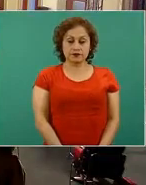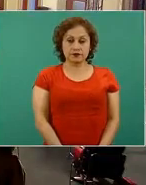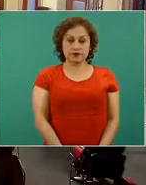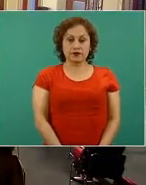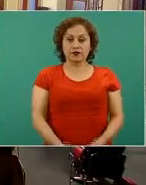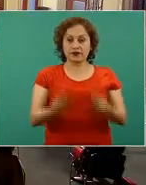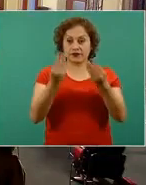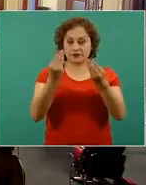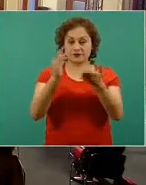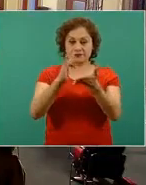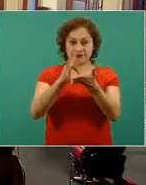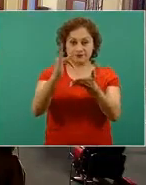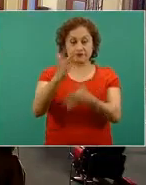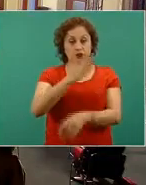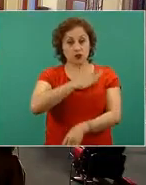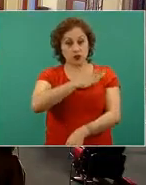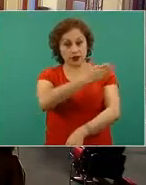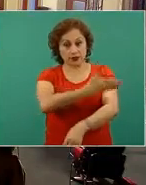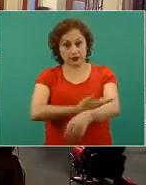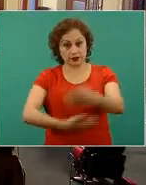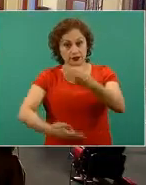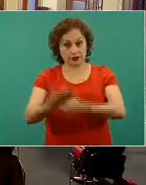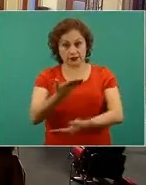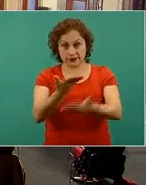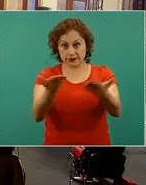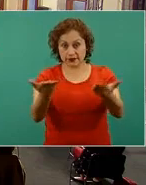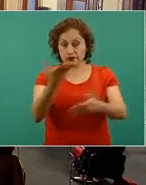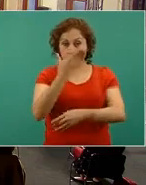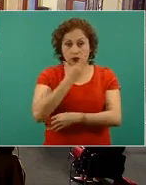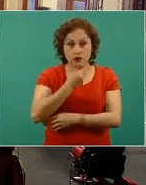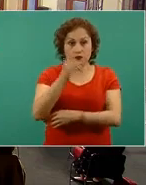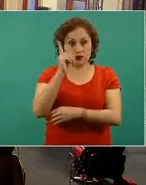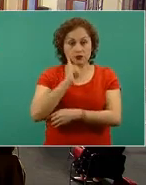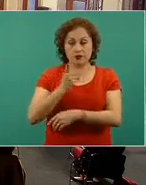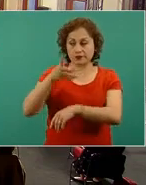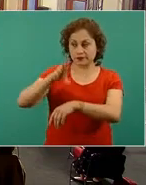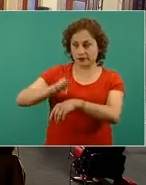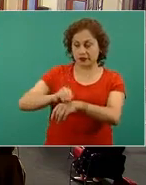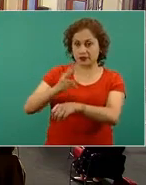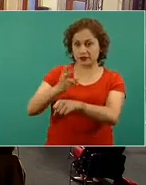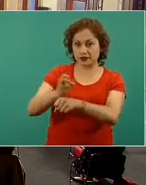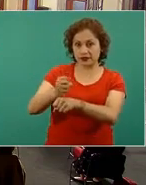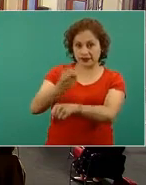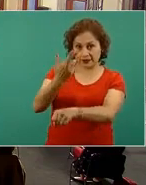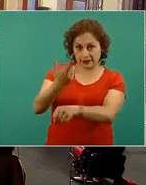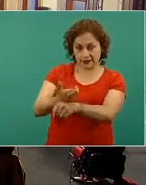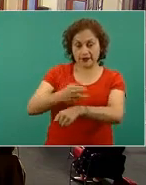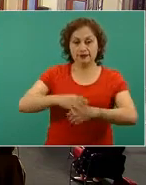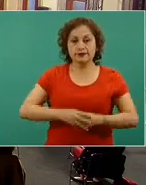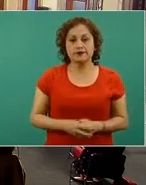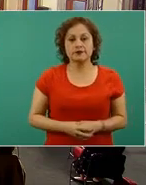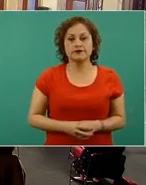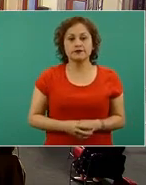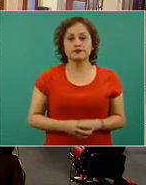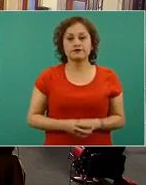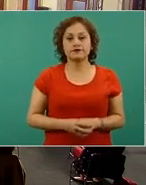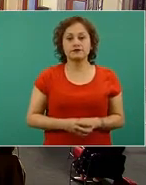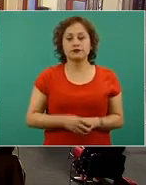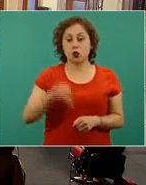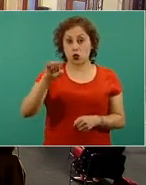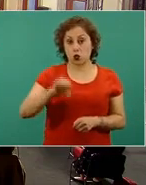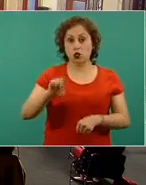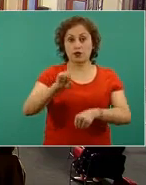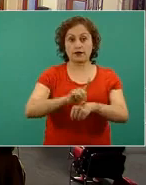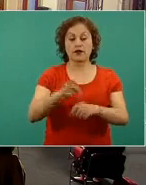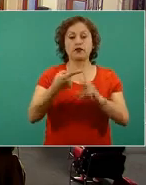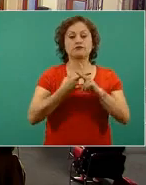Muchas gracias. Muy buenas tardes a todas y todos. Con su permiso, señor subsecretario. Vamos a iniciar entonces el día de hoy